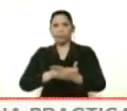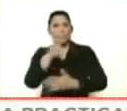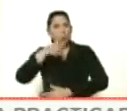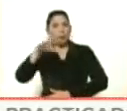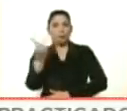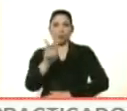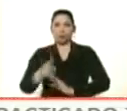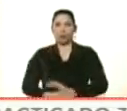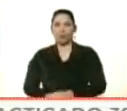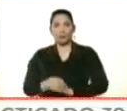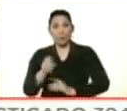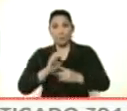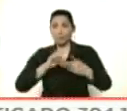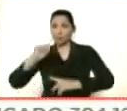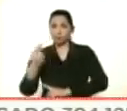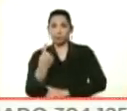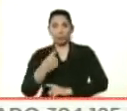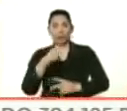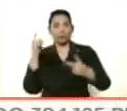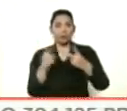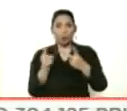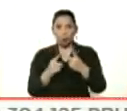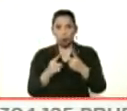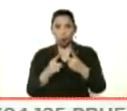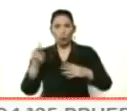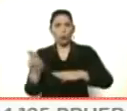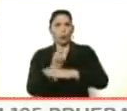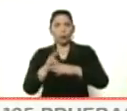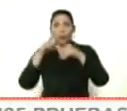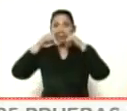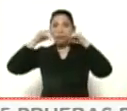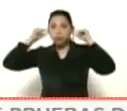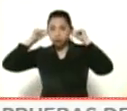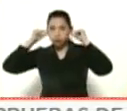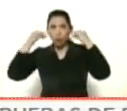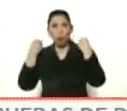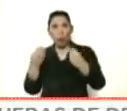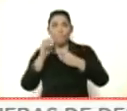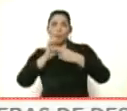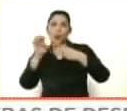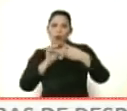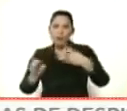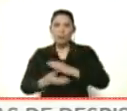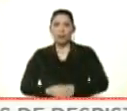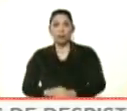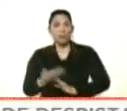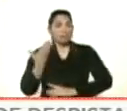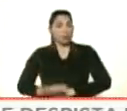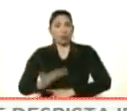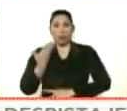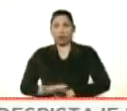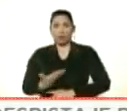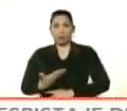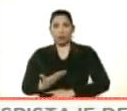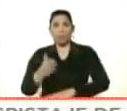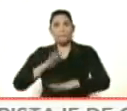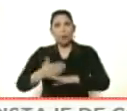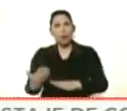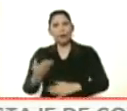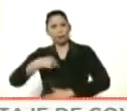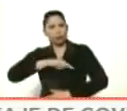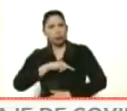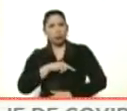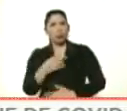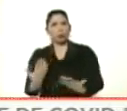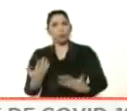de Venezuela. Ese fue el elemento primero. El segundo, el uso del tapaboca, como un elemento trascendente, porque en el momento en